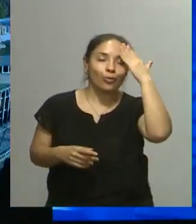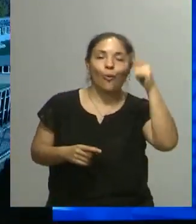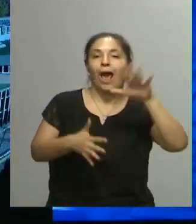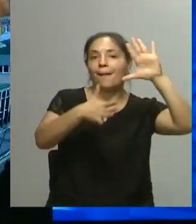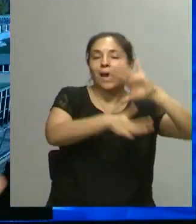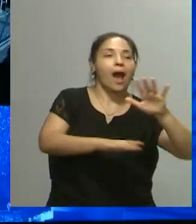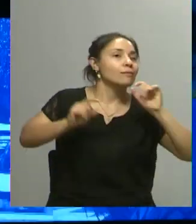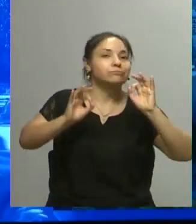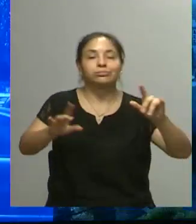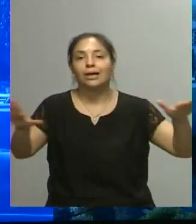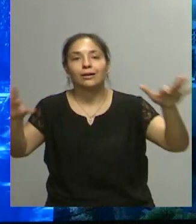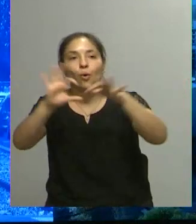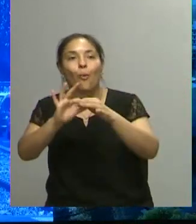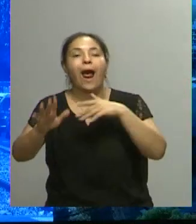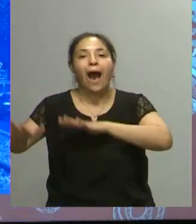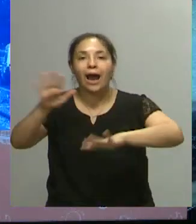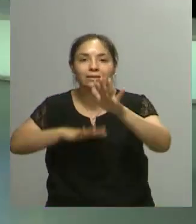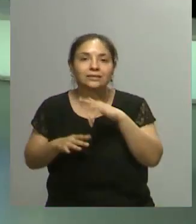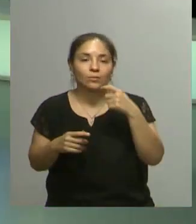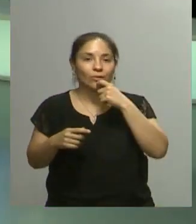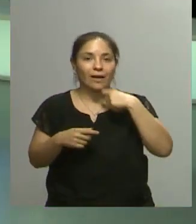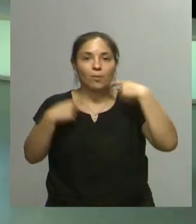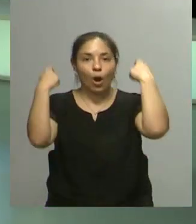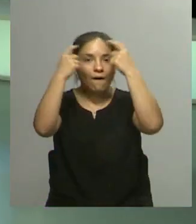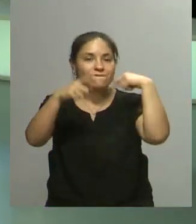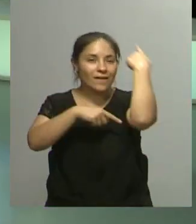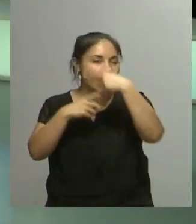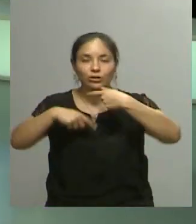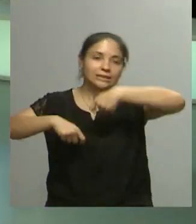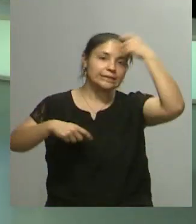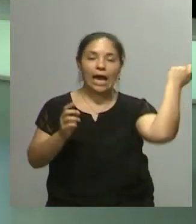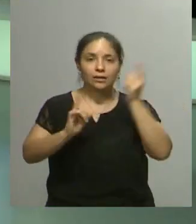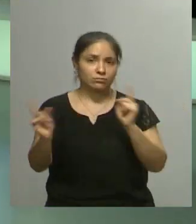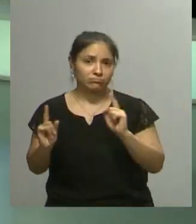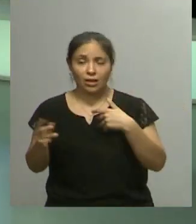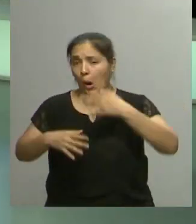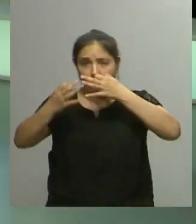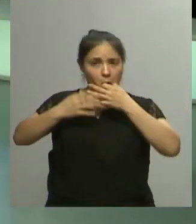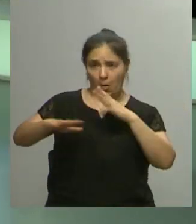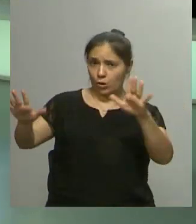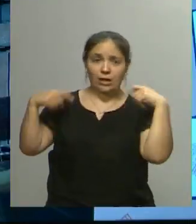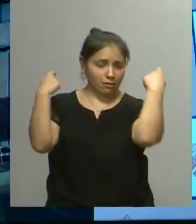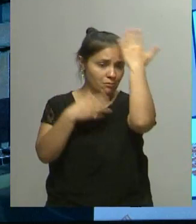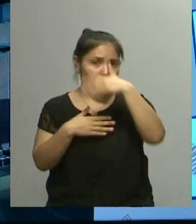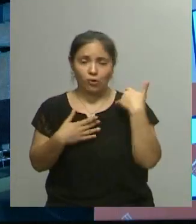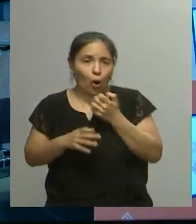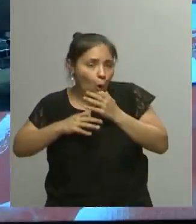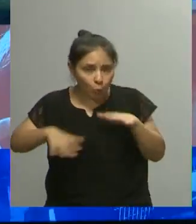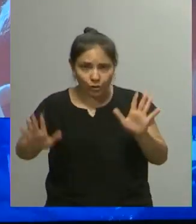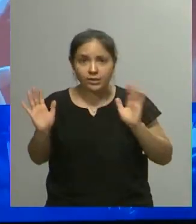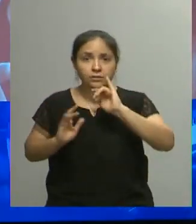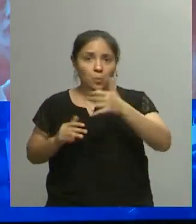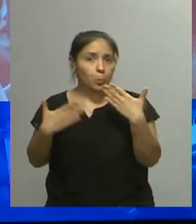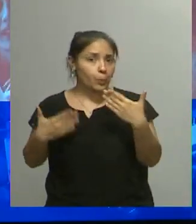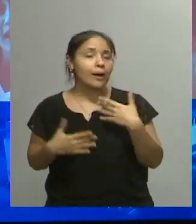occidental, que hagan tal cosa, que se pongan, que se saquen el velo. No. Que se vistan como quieran o como puedan y que